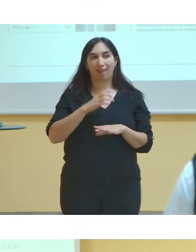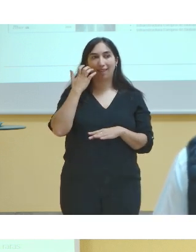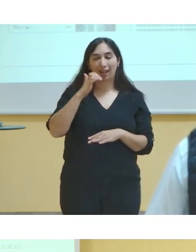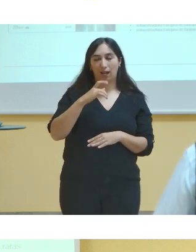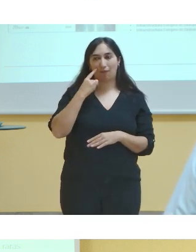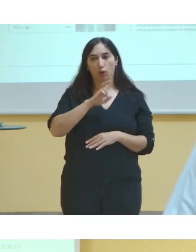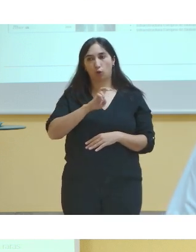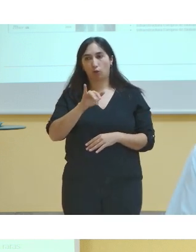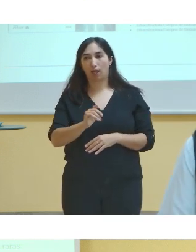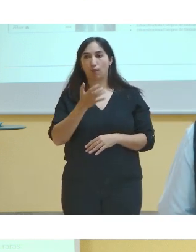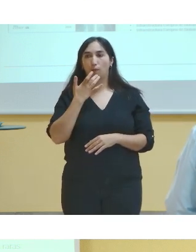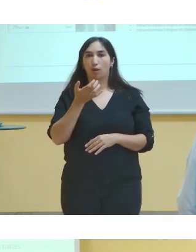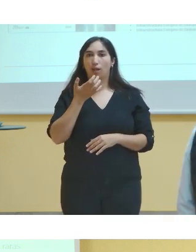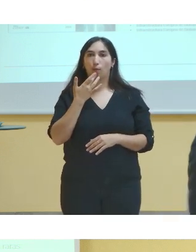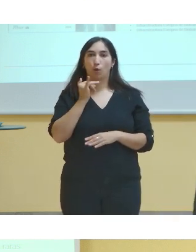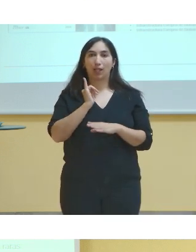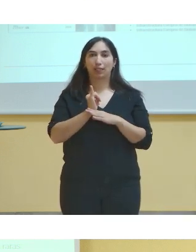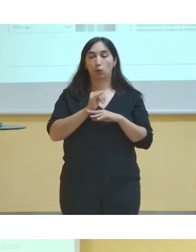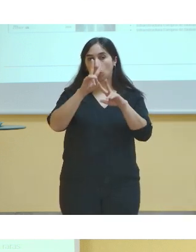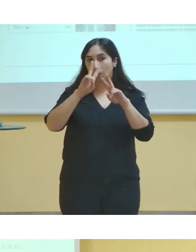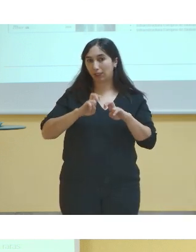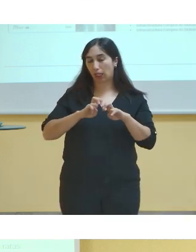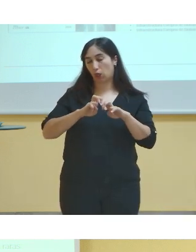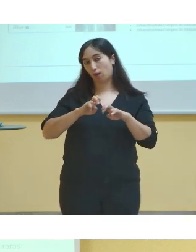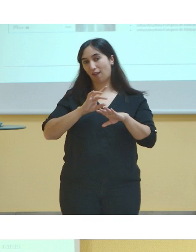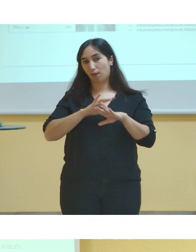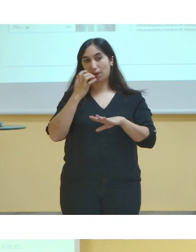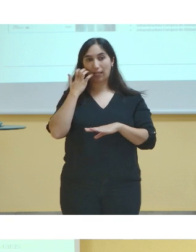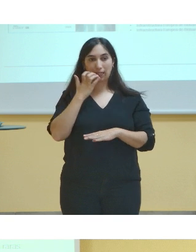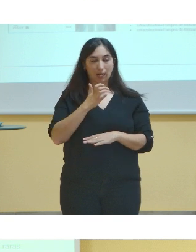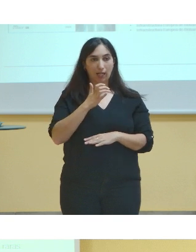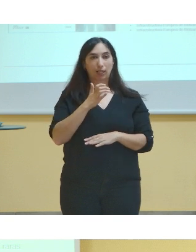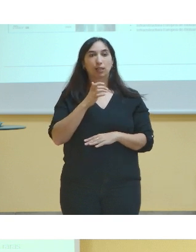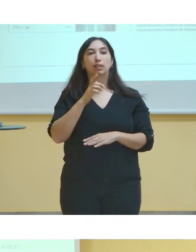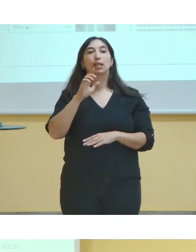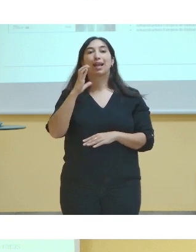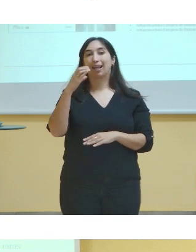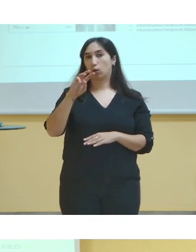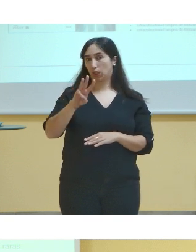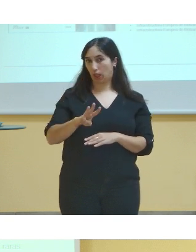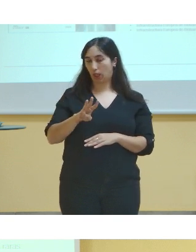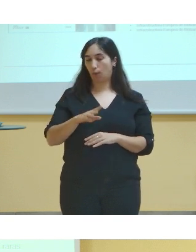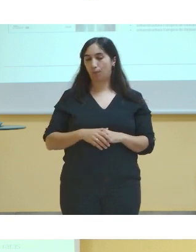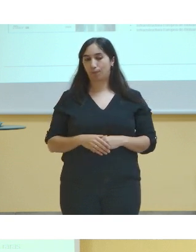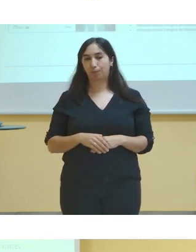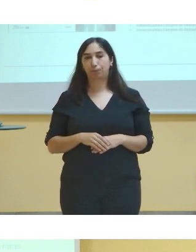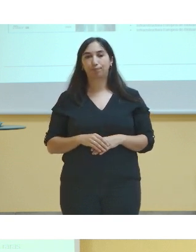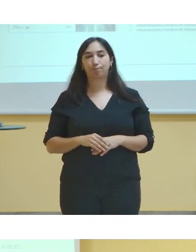en el CIBERE, en el Instituto de Investigación de Enfermedades Raras del Carlos III.